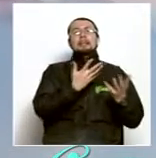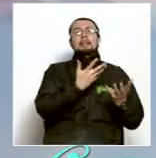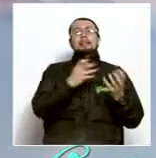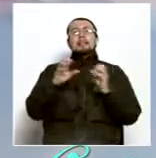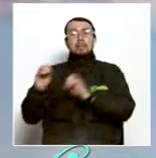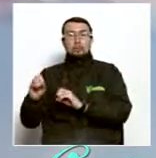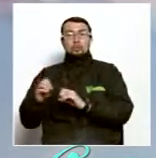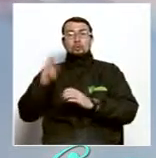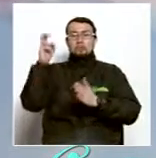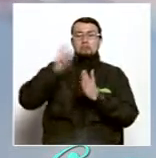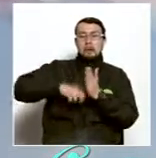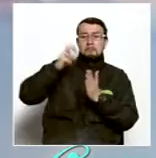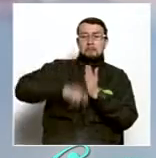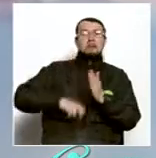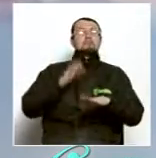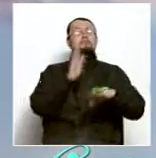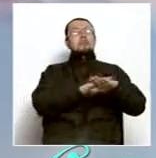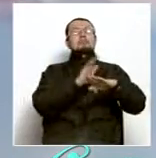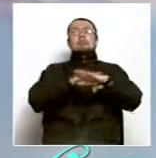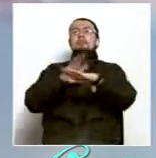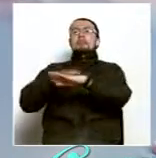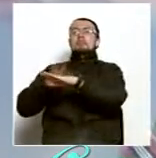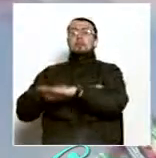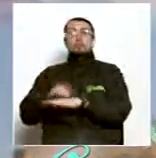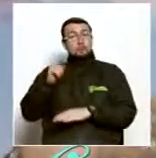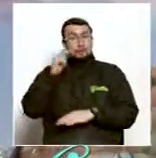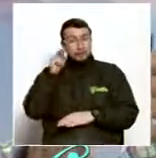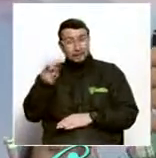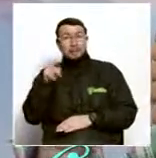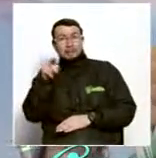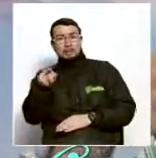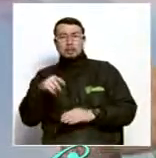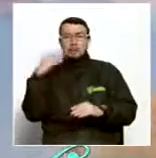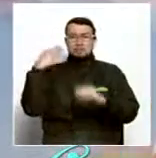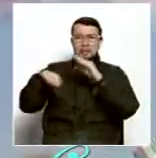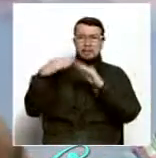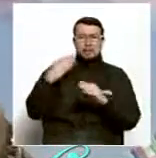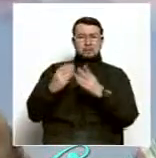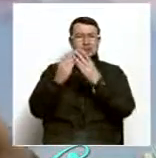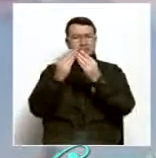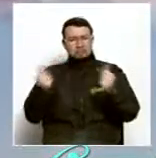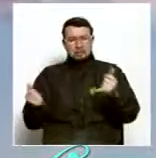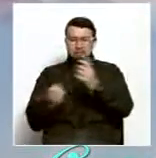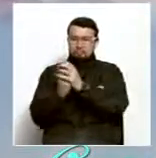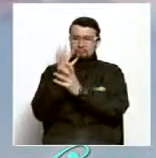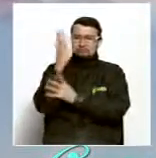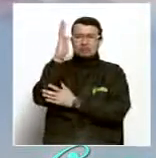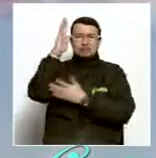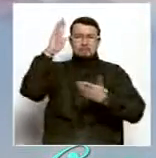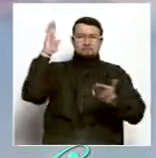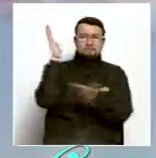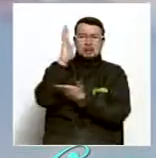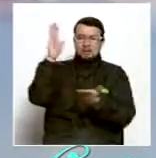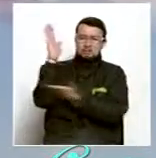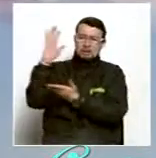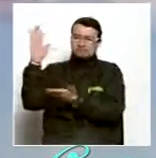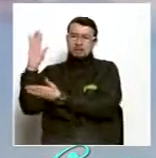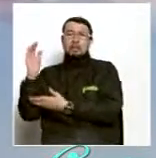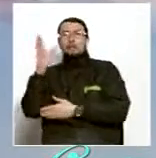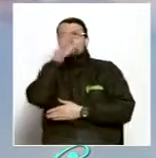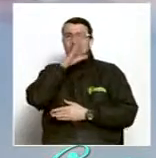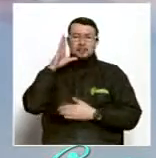títulos mineros. Ustedes veían esos videos, acabando con la selva, acabando con las fincas, con